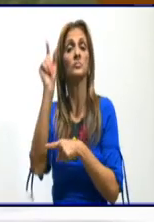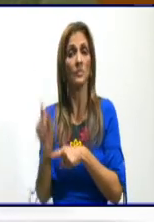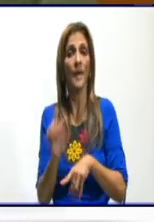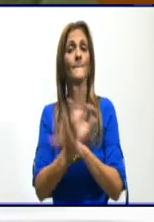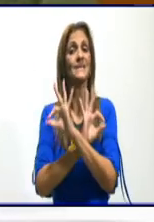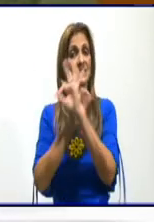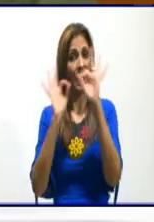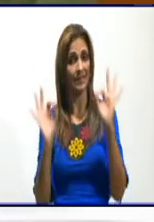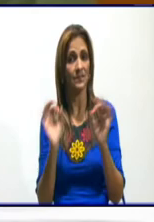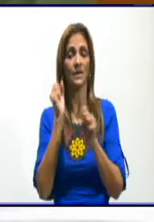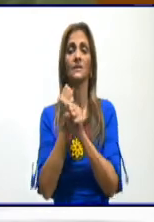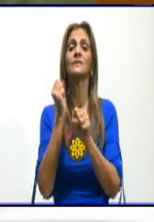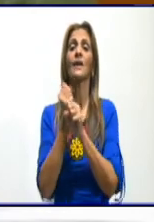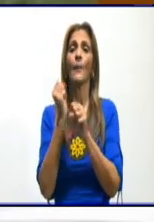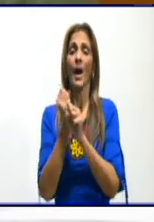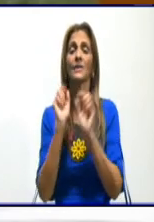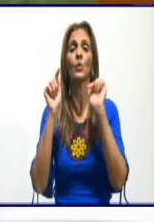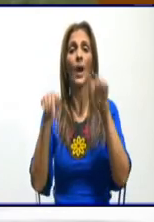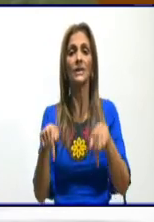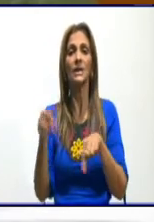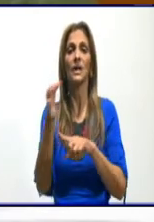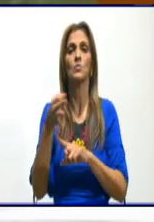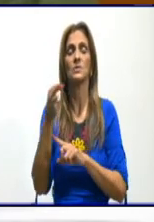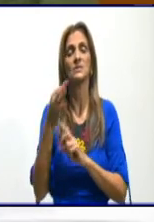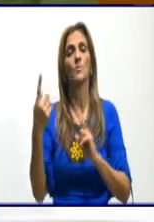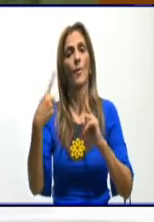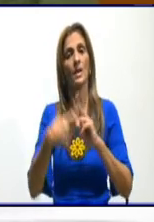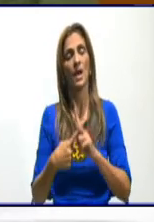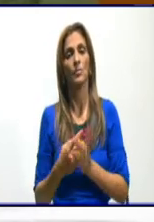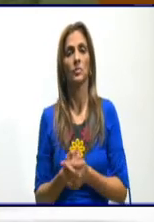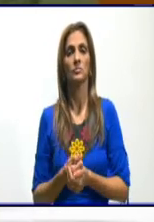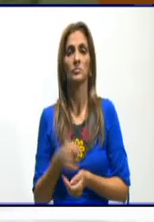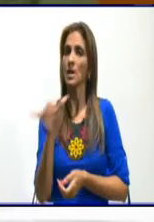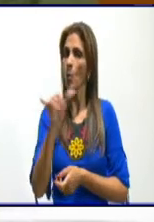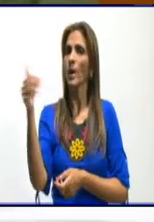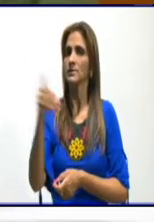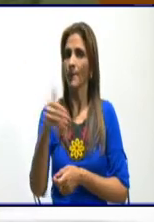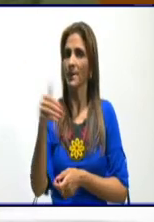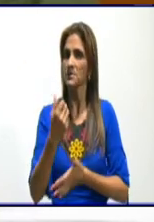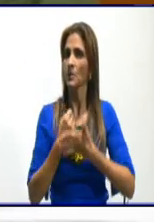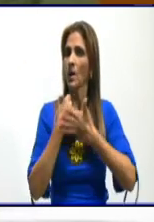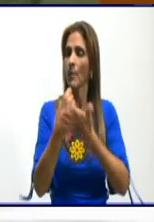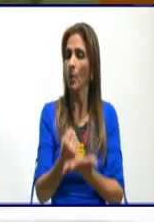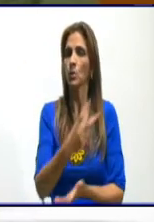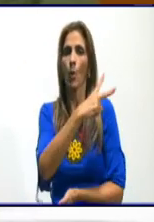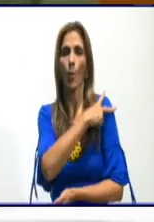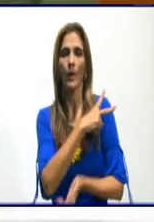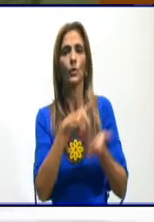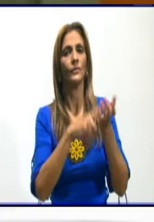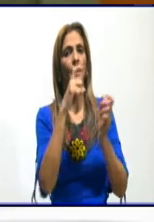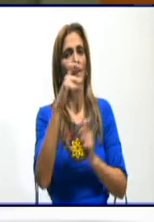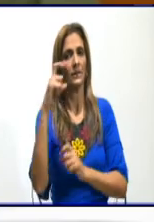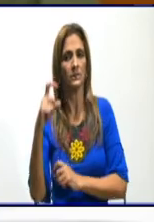provincia que están vinculados permanente a vayamos y cuadros del partido y el gobierno provincial para